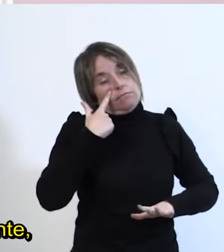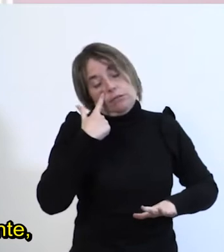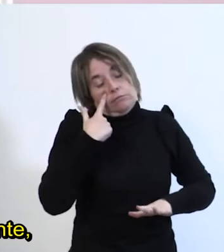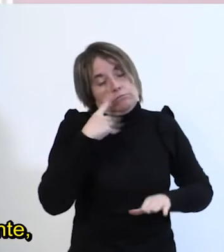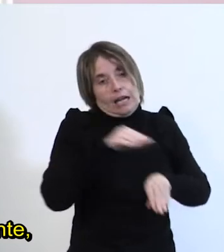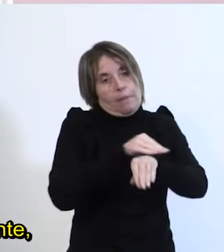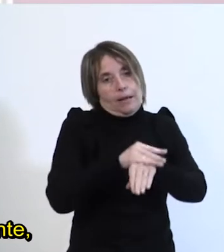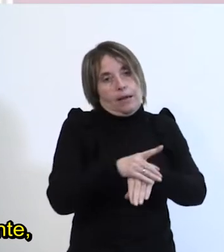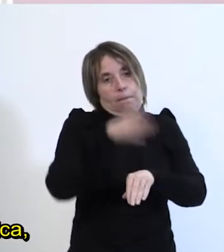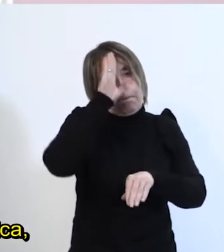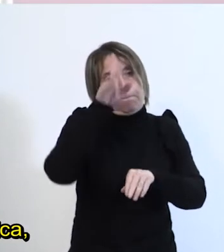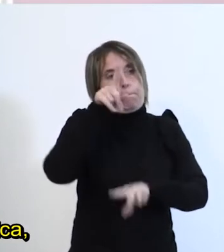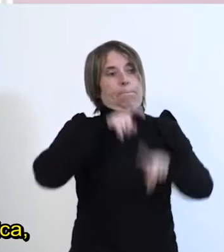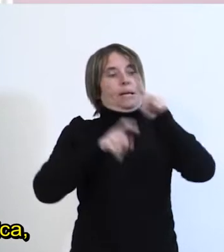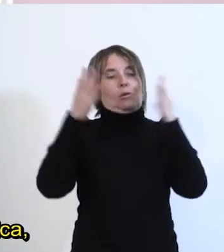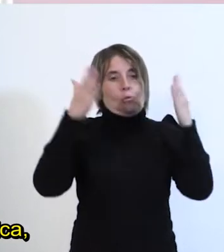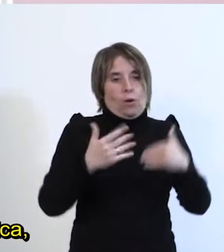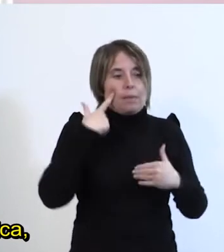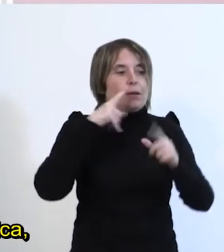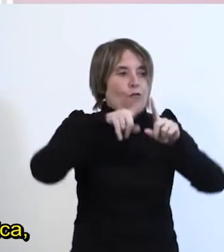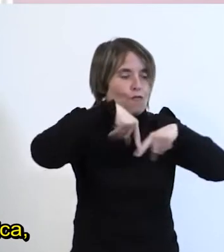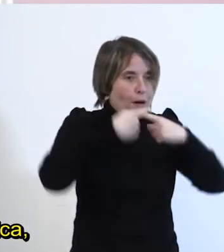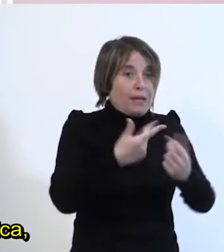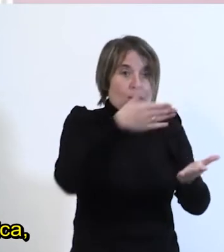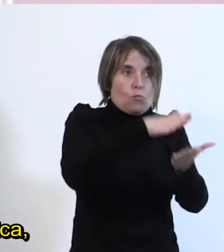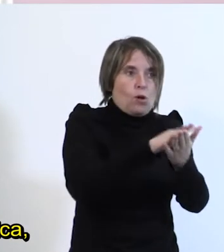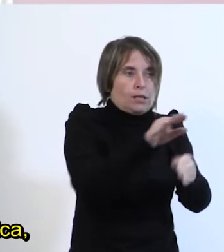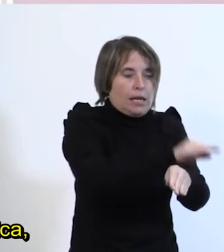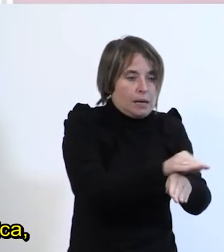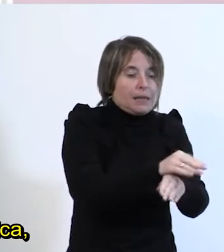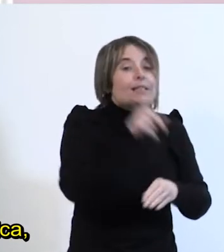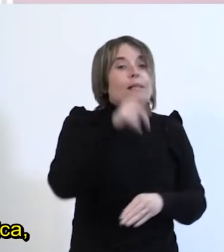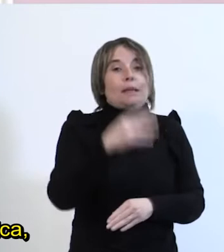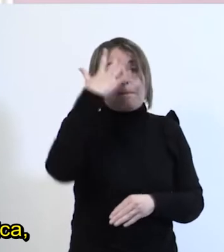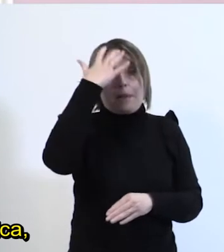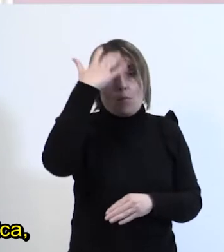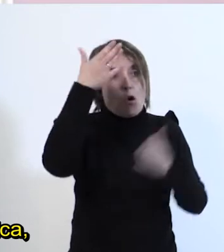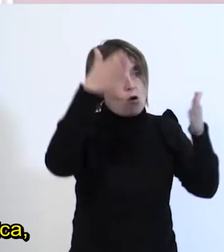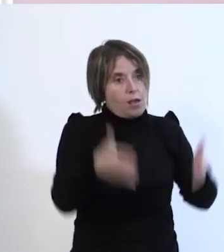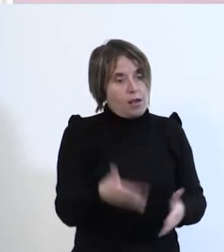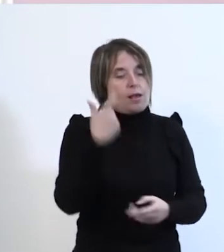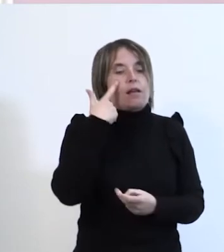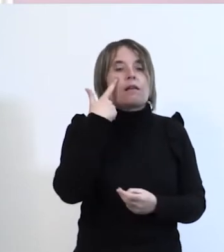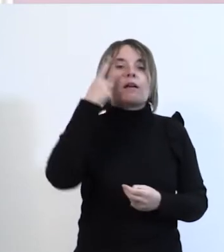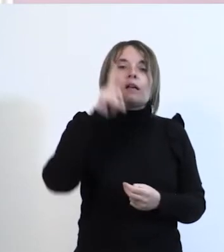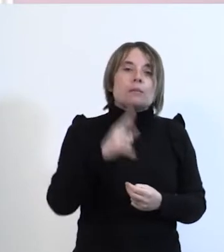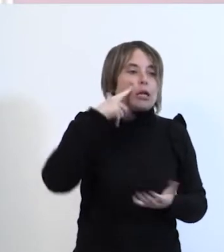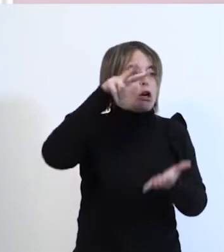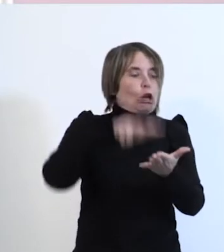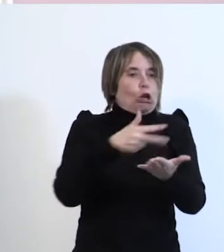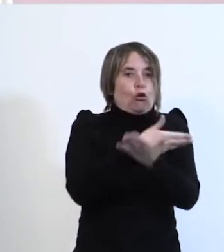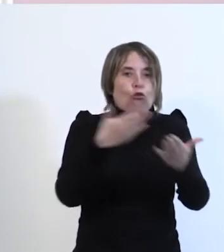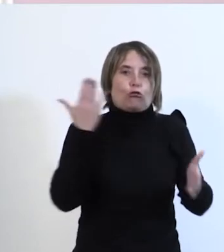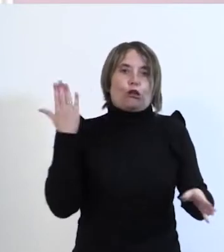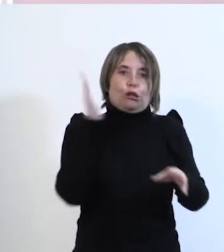aunque es irreparable, evidentemente, la muerte de unas hijas a las familias y a la memoria histórica, y que también se